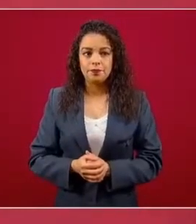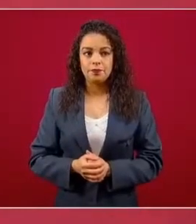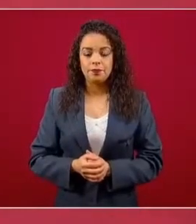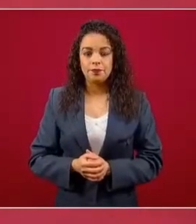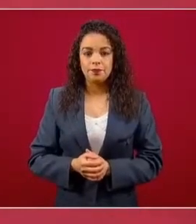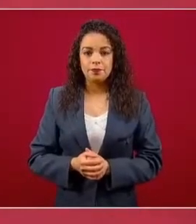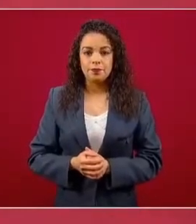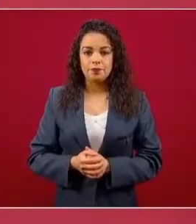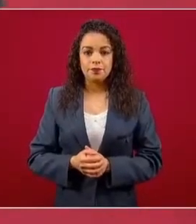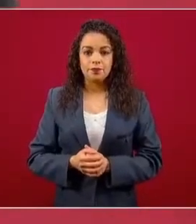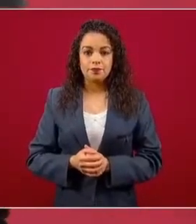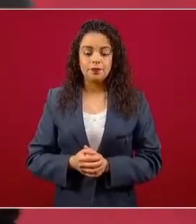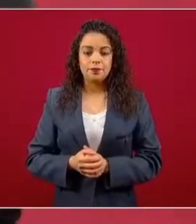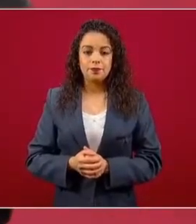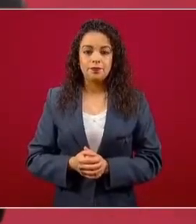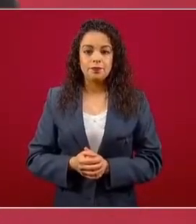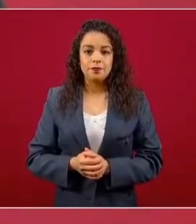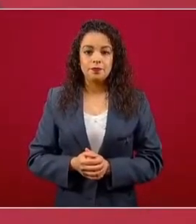actuando